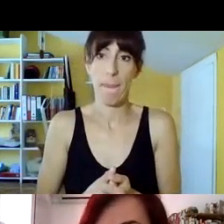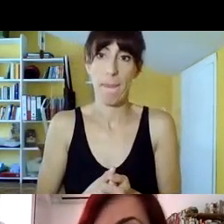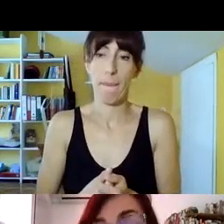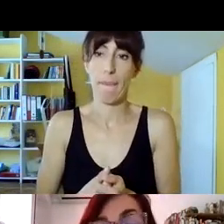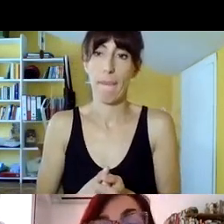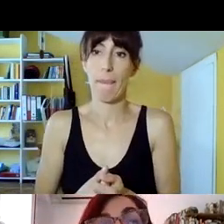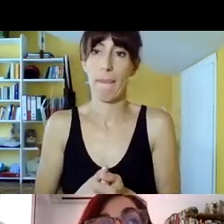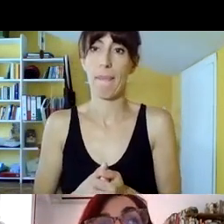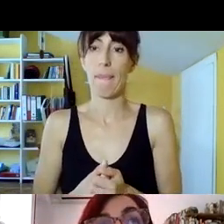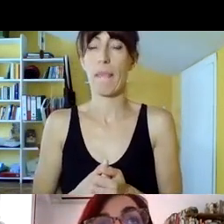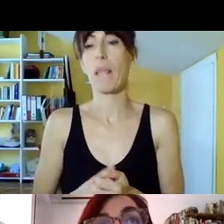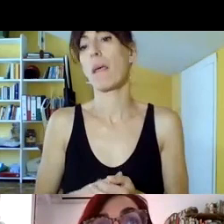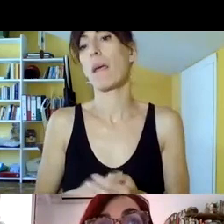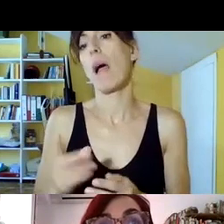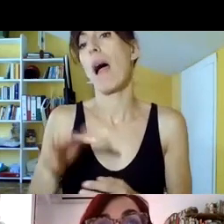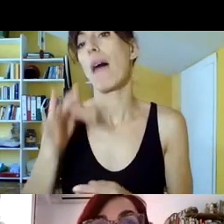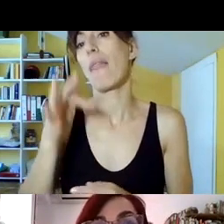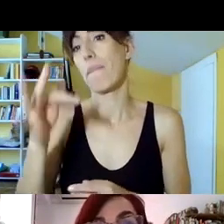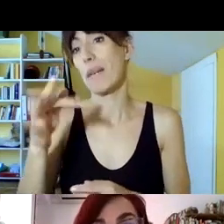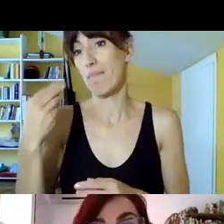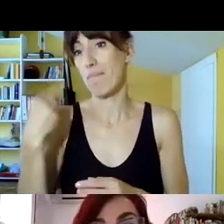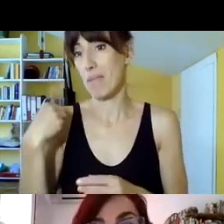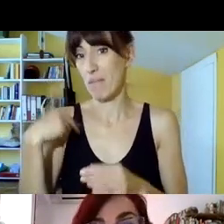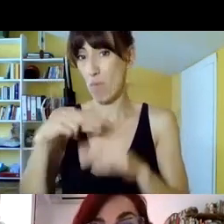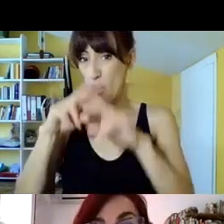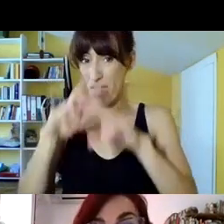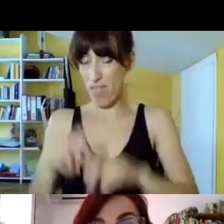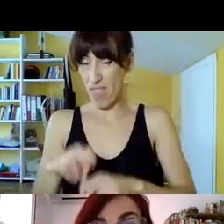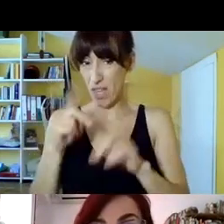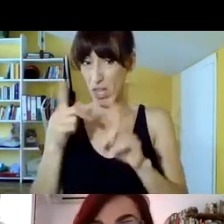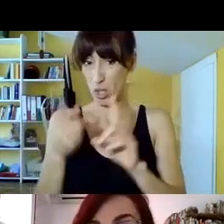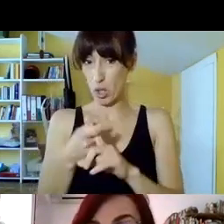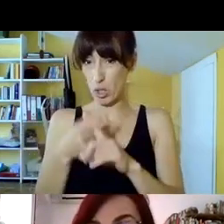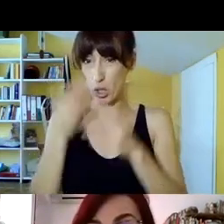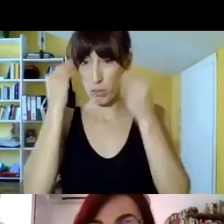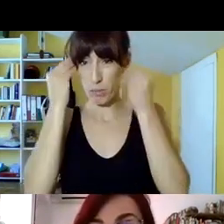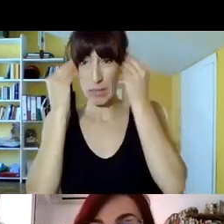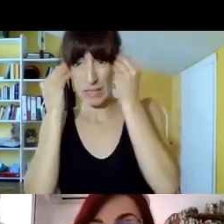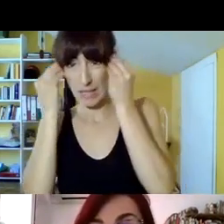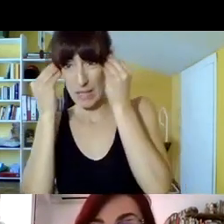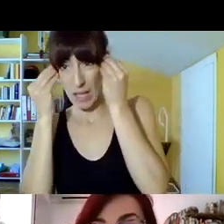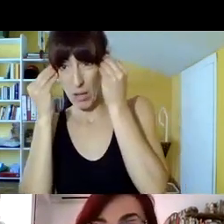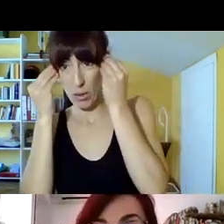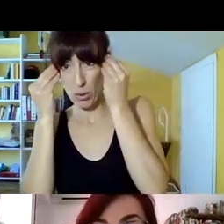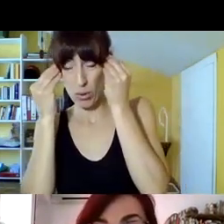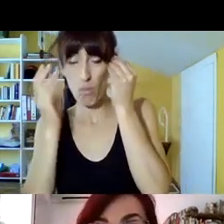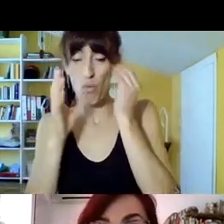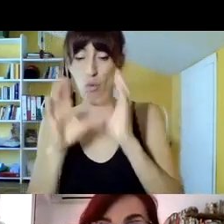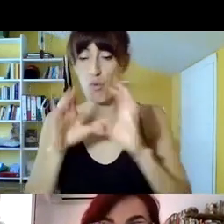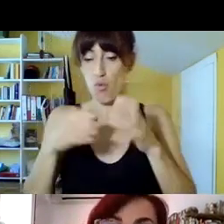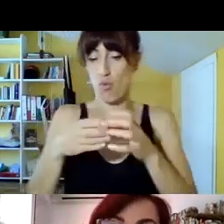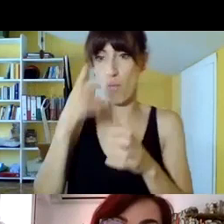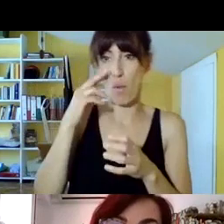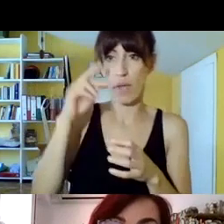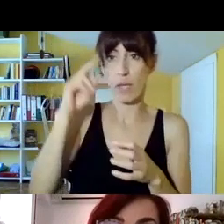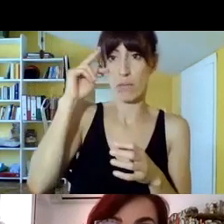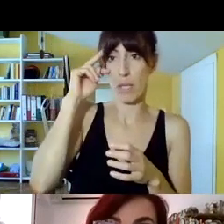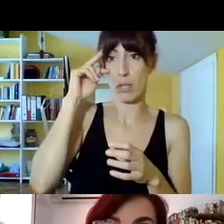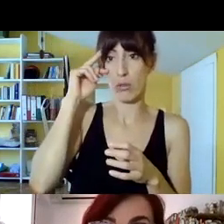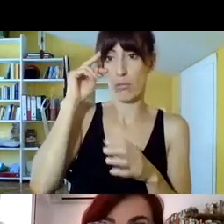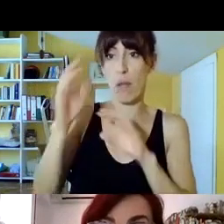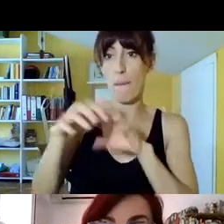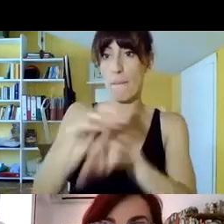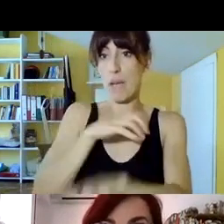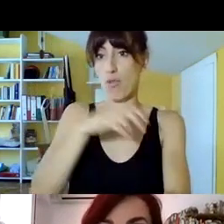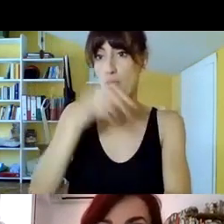estos diagnósticos están pensados y determinados por un grupo de expertos que en su mayoría